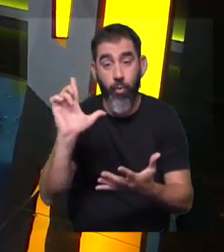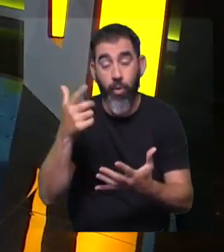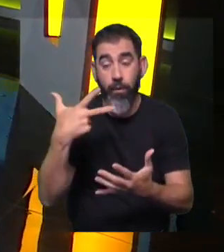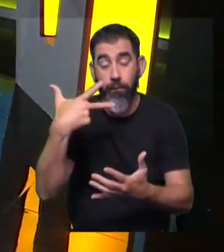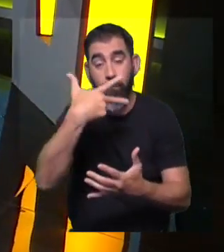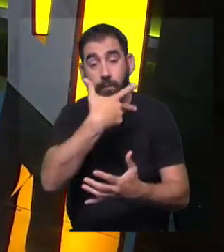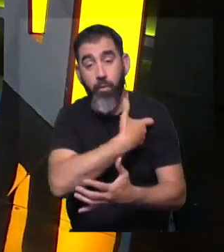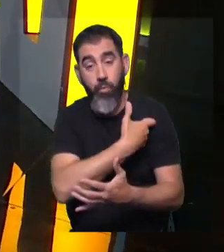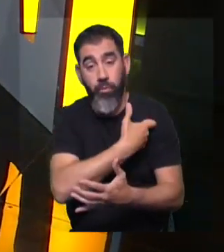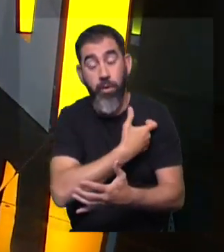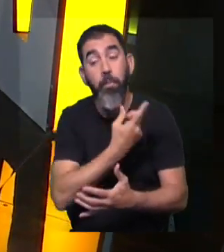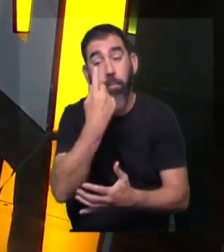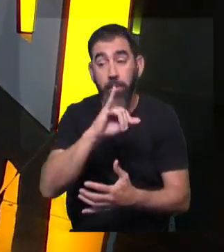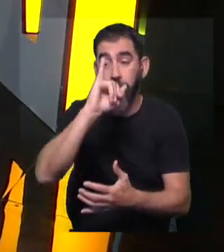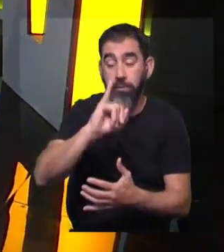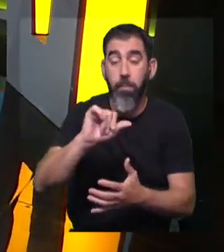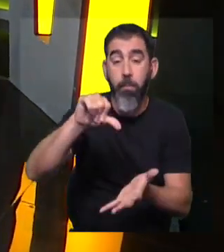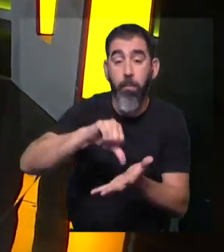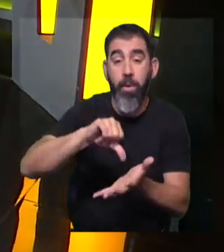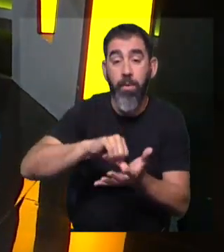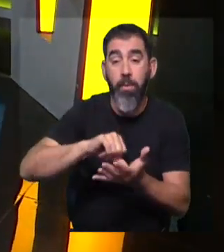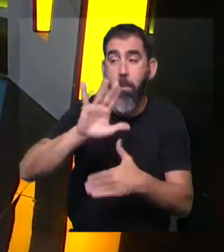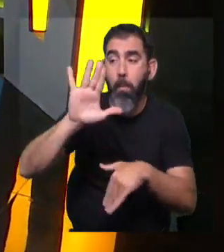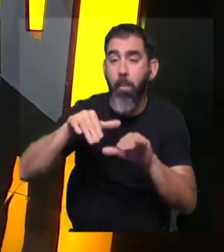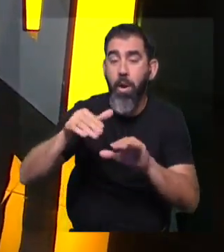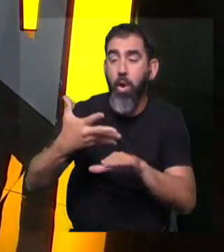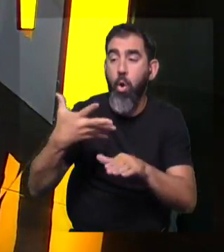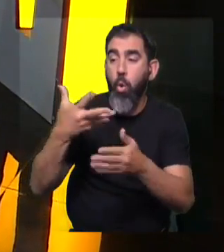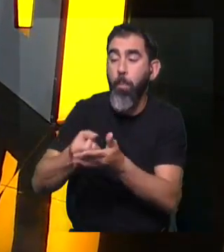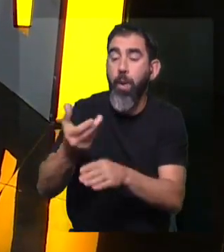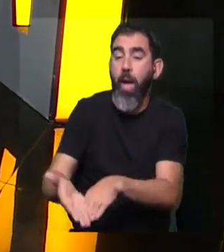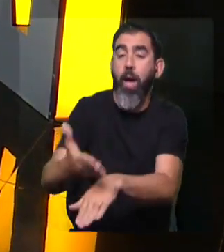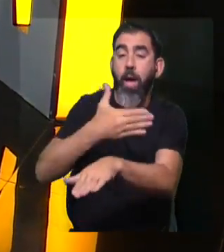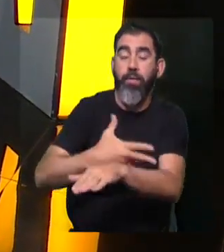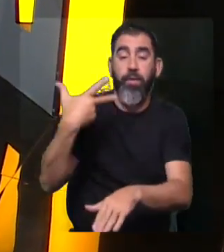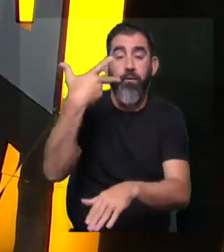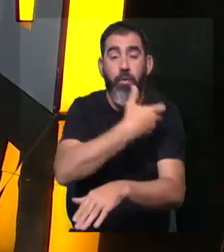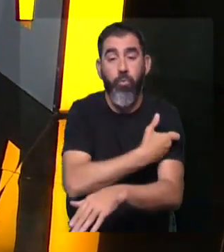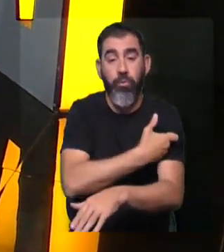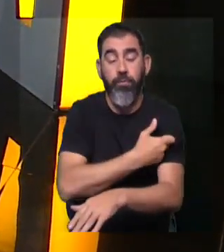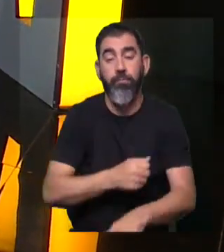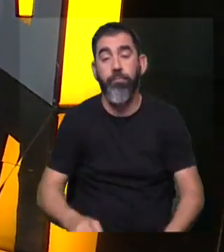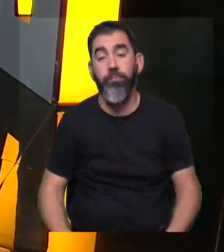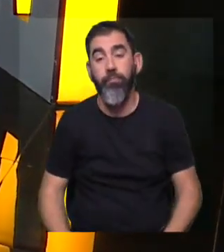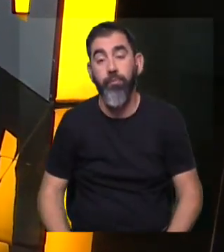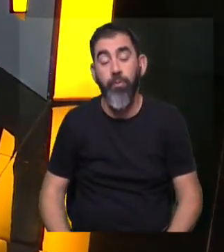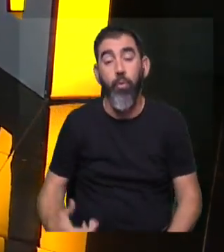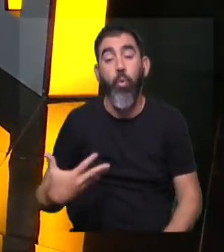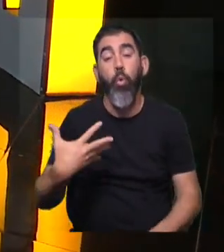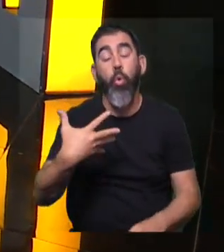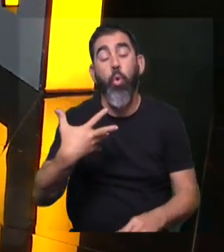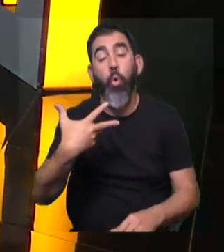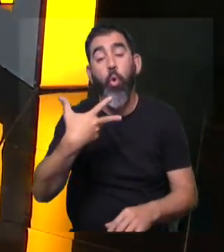vacunas, pese a que era el país que más había precomprado vacunas cuando se estaban desarrollando. Había comprado 9 dosis por